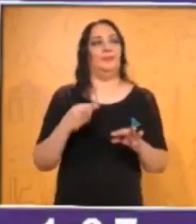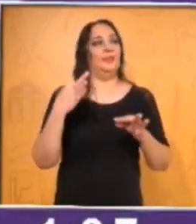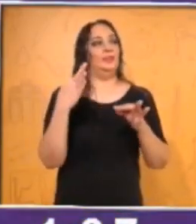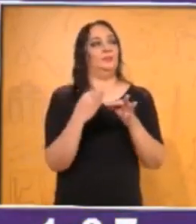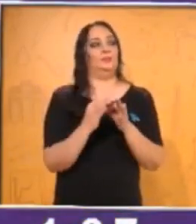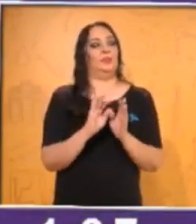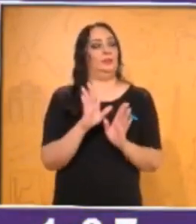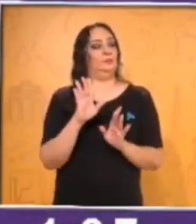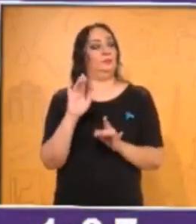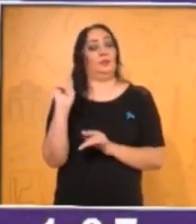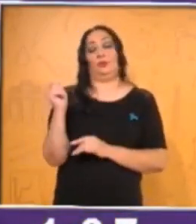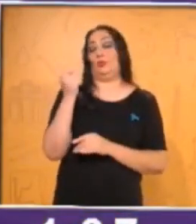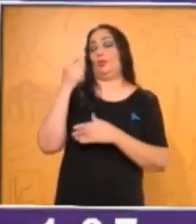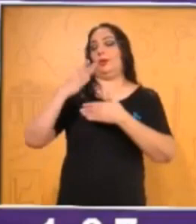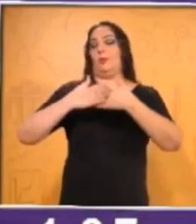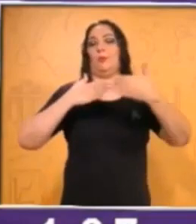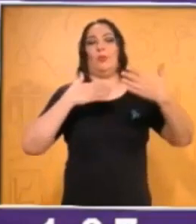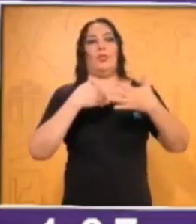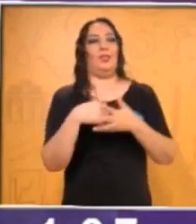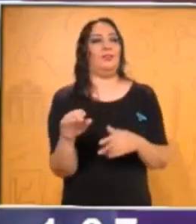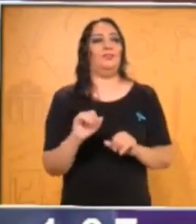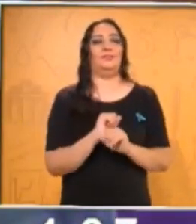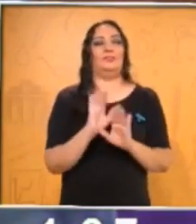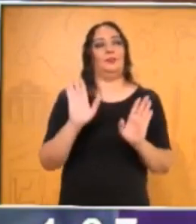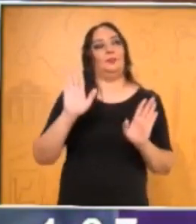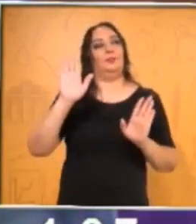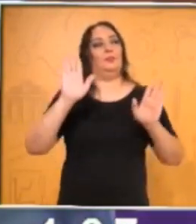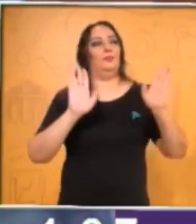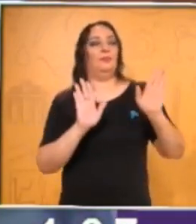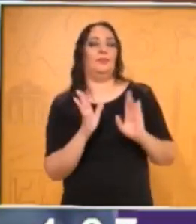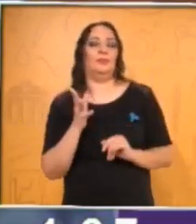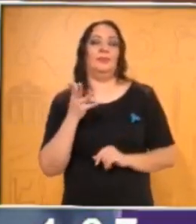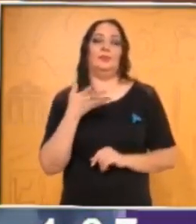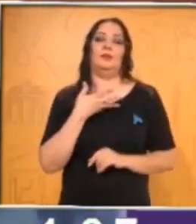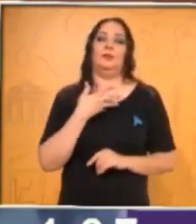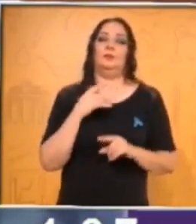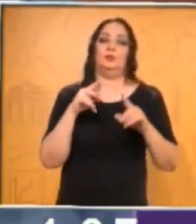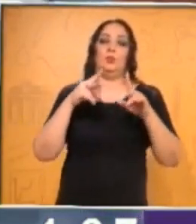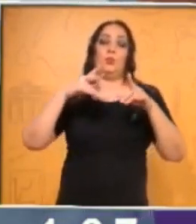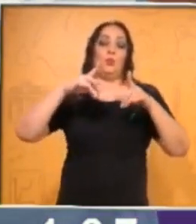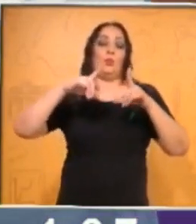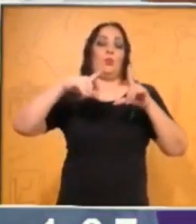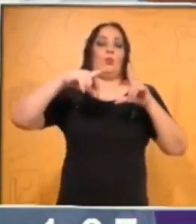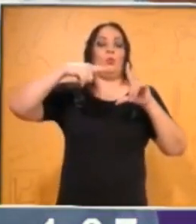Tecnología china. Y ahí me quedó más o menos un cuadrado,